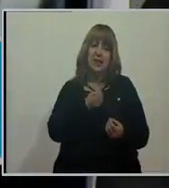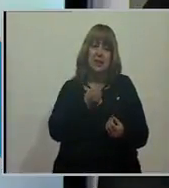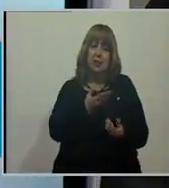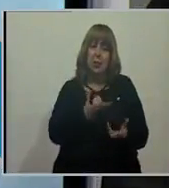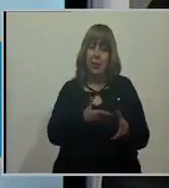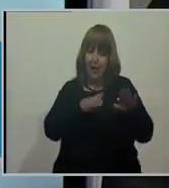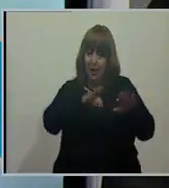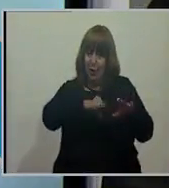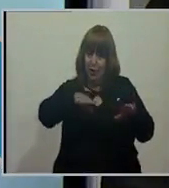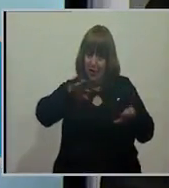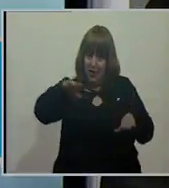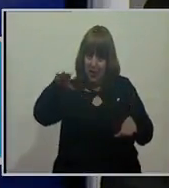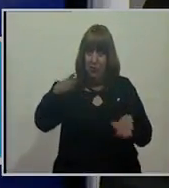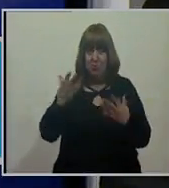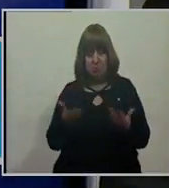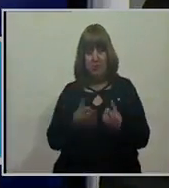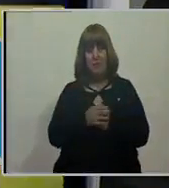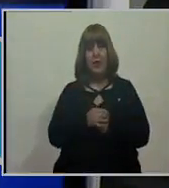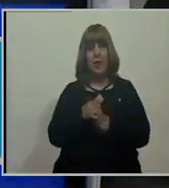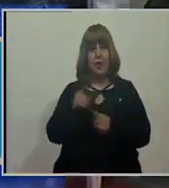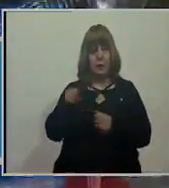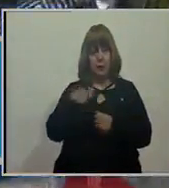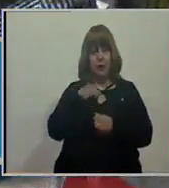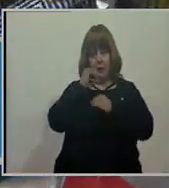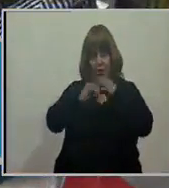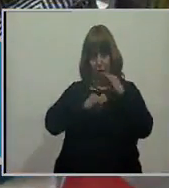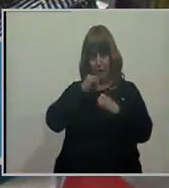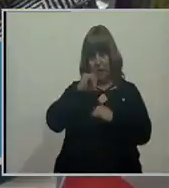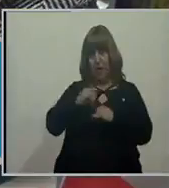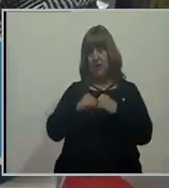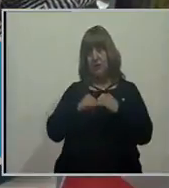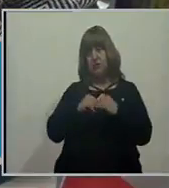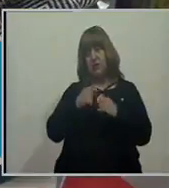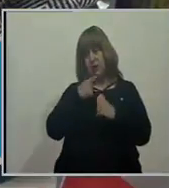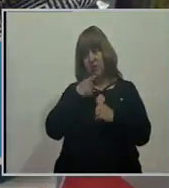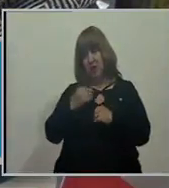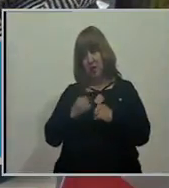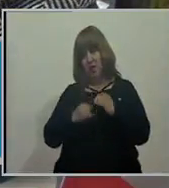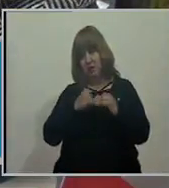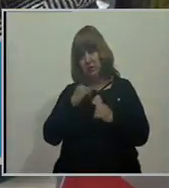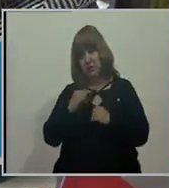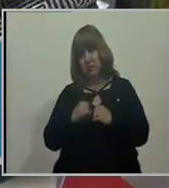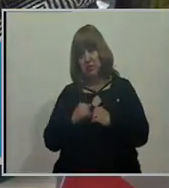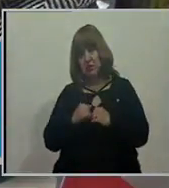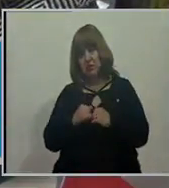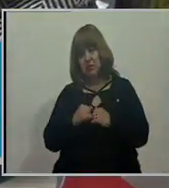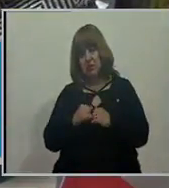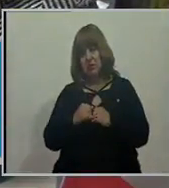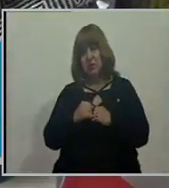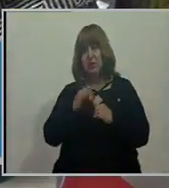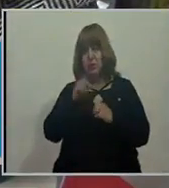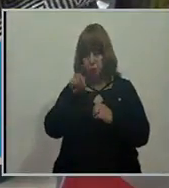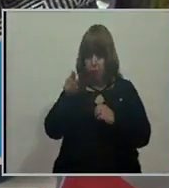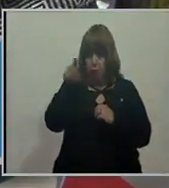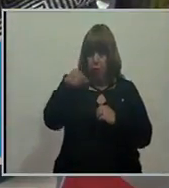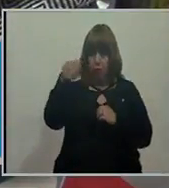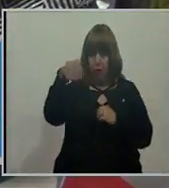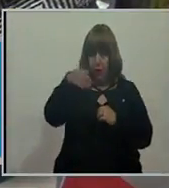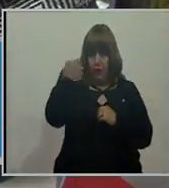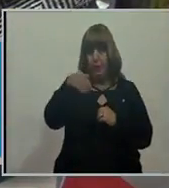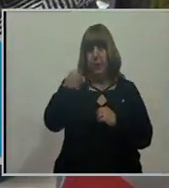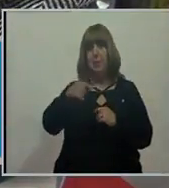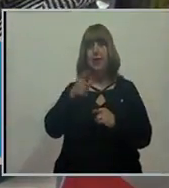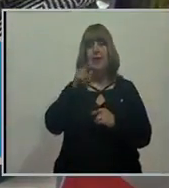va a contar una historia sucia a la tarde que van a terminar todos llorando, te digo, cuando digas lo de la foto. No voy a adelantarlo porque tienen no, que claro, ir no lo quemes esta ahora. Tarde a